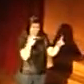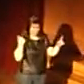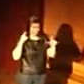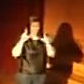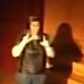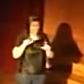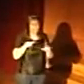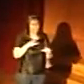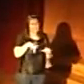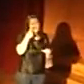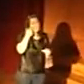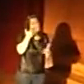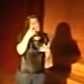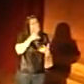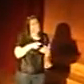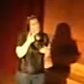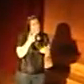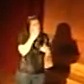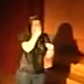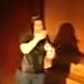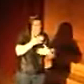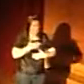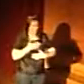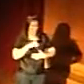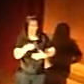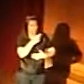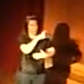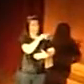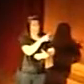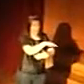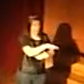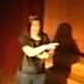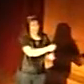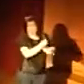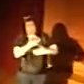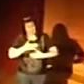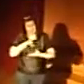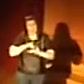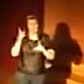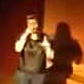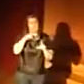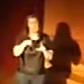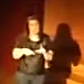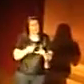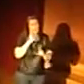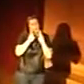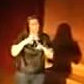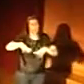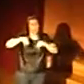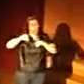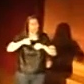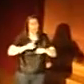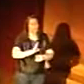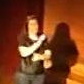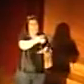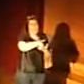artista digamos que toma el relevo de Pérez villamil también él hace un repertorio de vistas monumentales que le encarga la reina la propia Reina Isabel